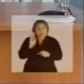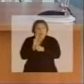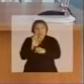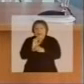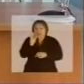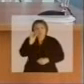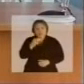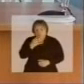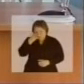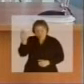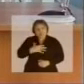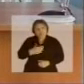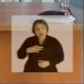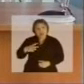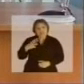nuestra,